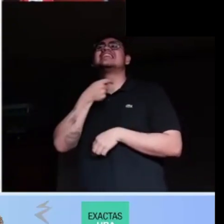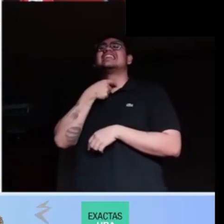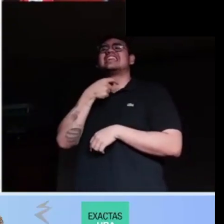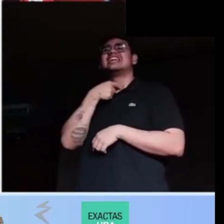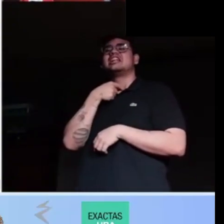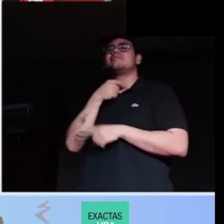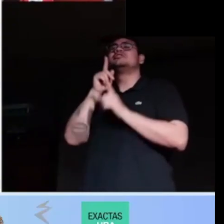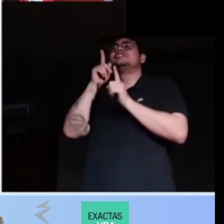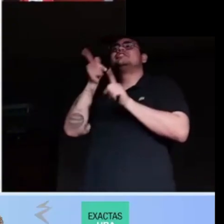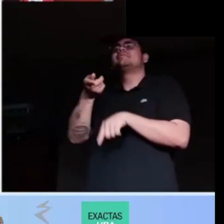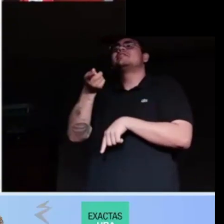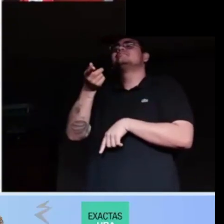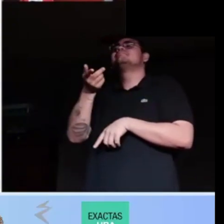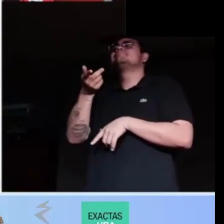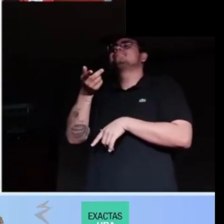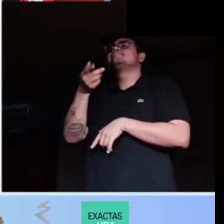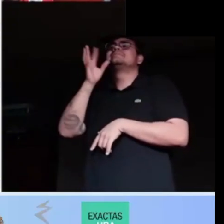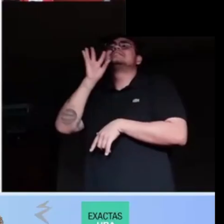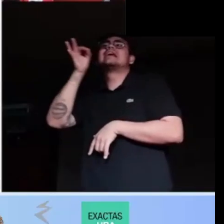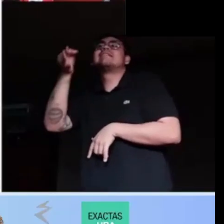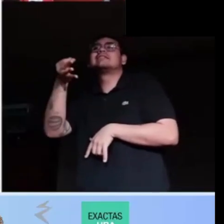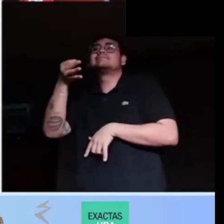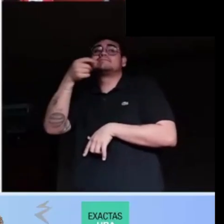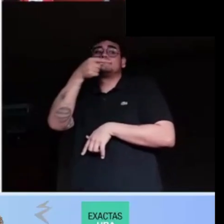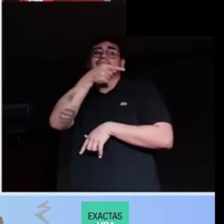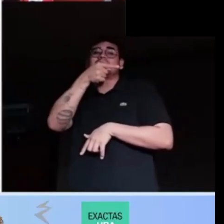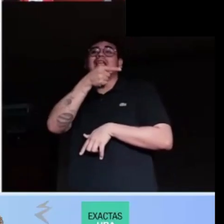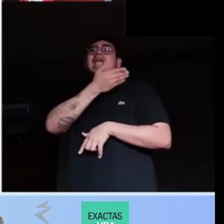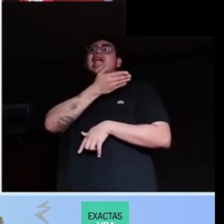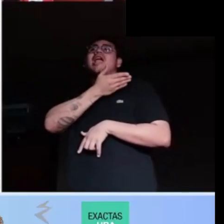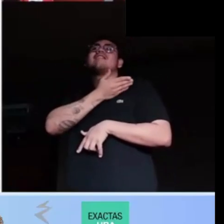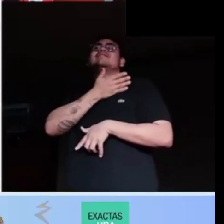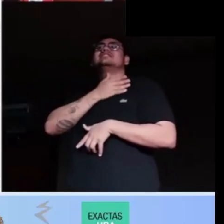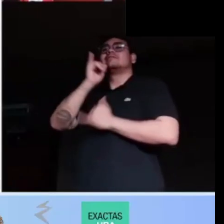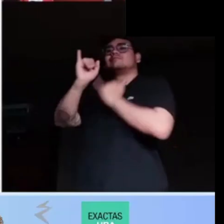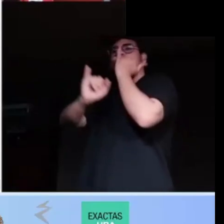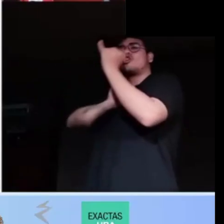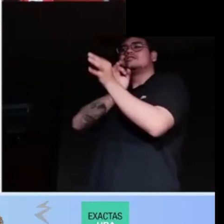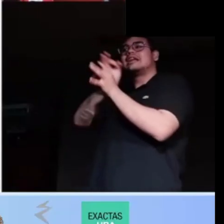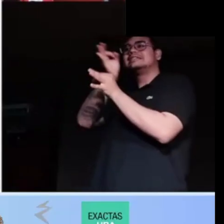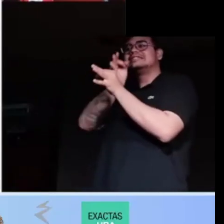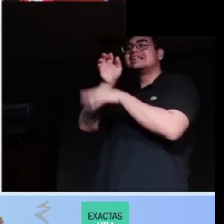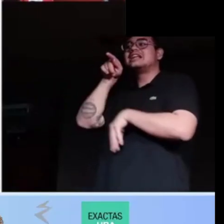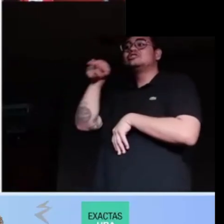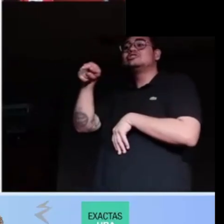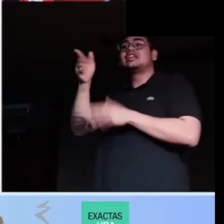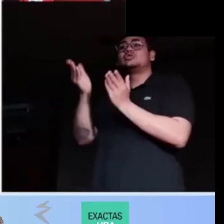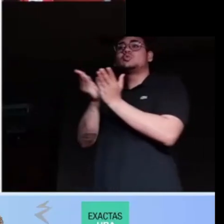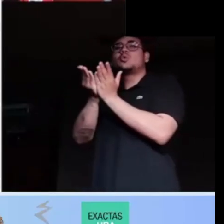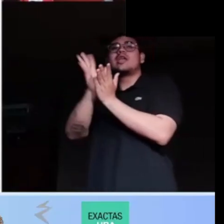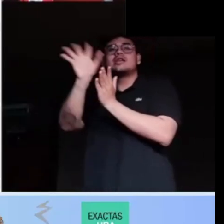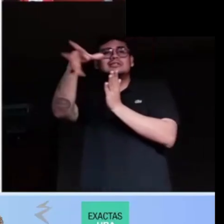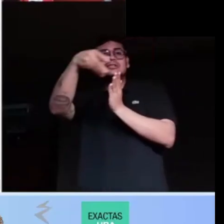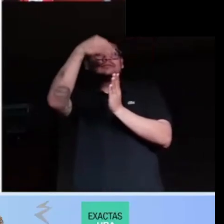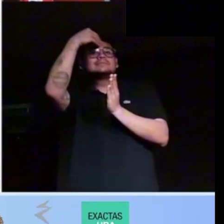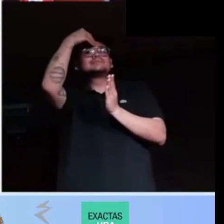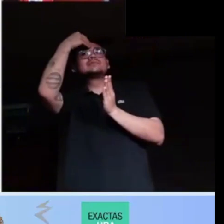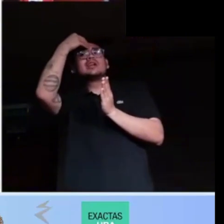nosotros hemos intentado transmitir han sido incorporados por los estudiantes y cómo se enfrentan y cómo lo utilizan como un